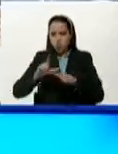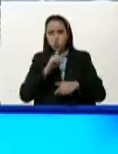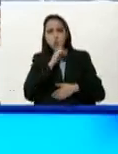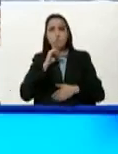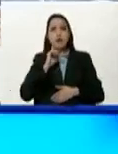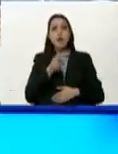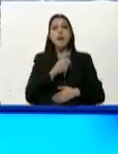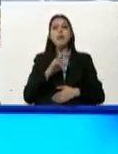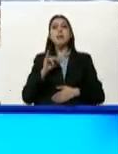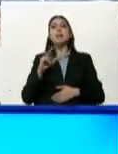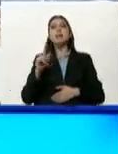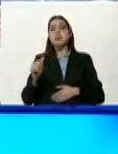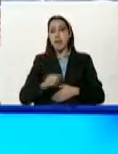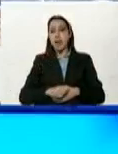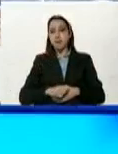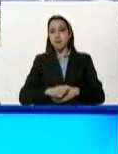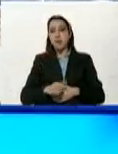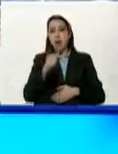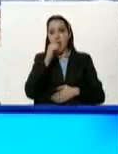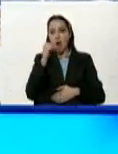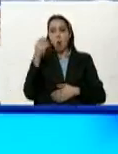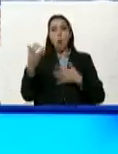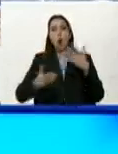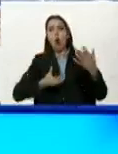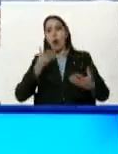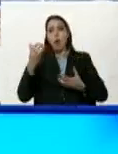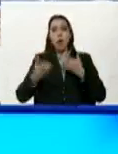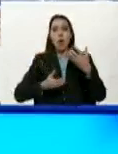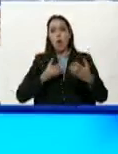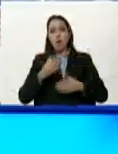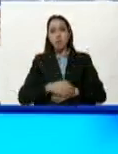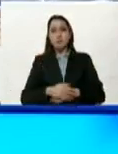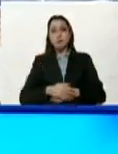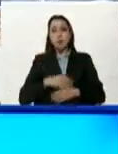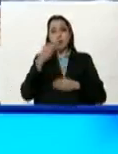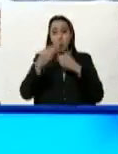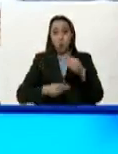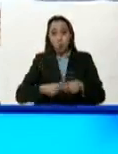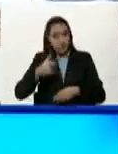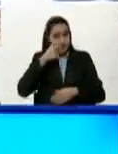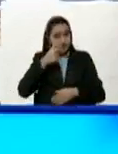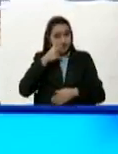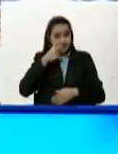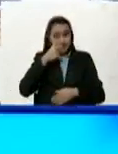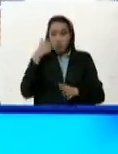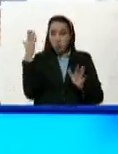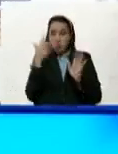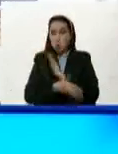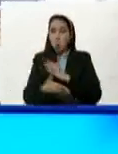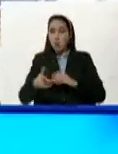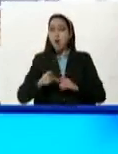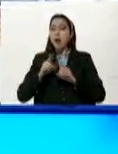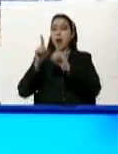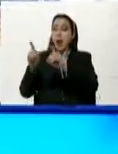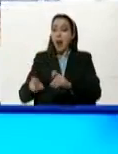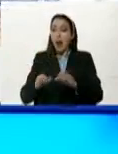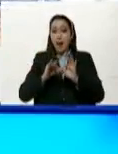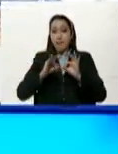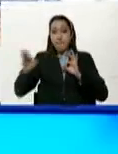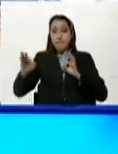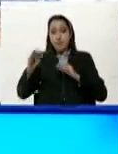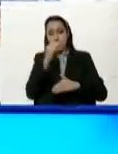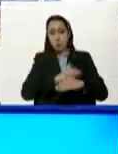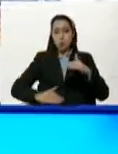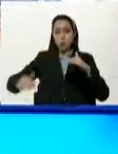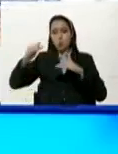en la aldea agua caliente vamos a hacer una inspección de la finca valle al cual